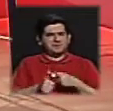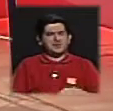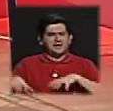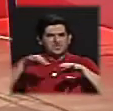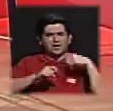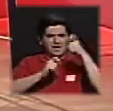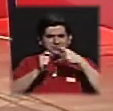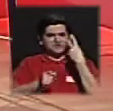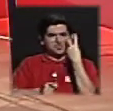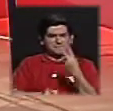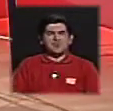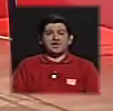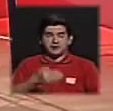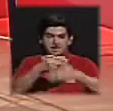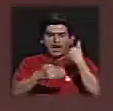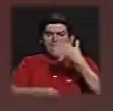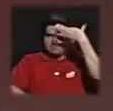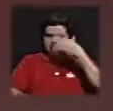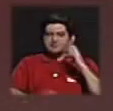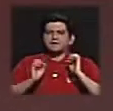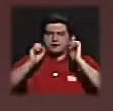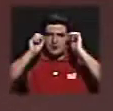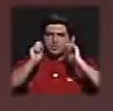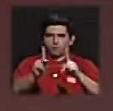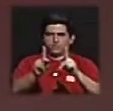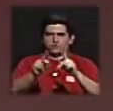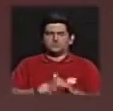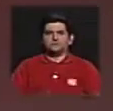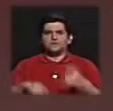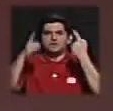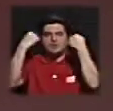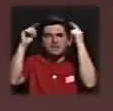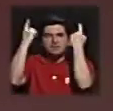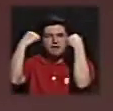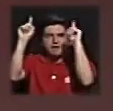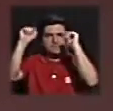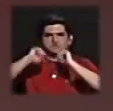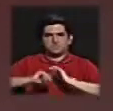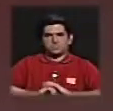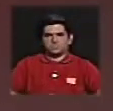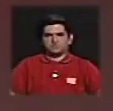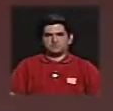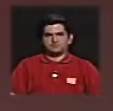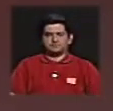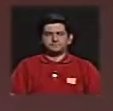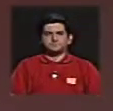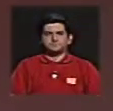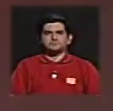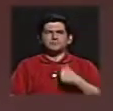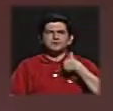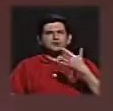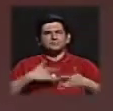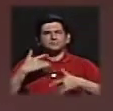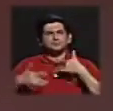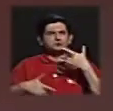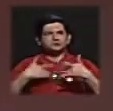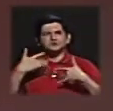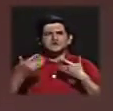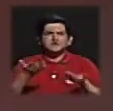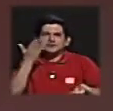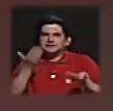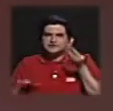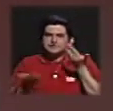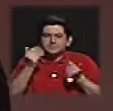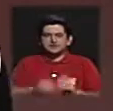antes de comenzar a prever posibilidades de éxito en esto. Yo